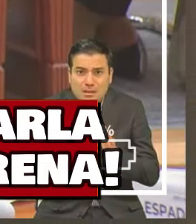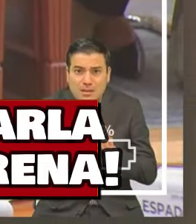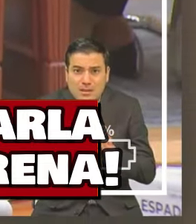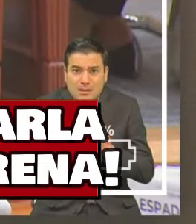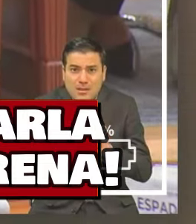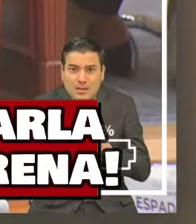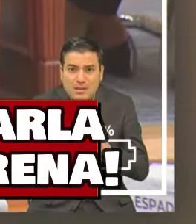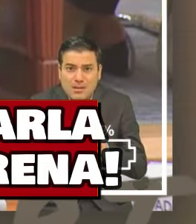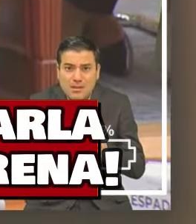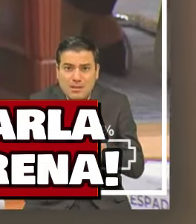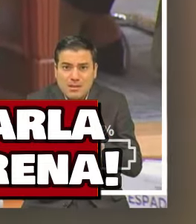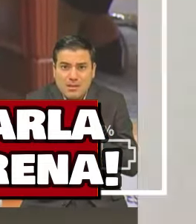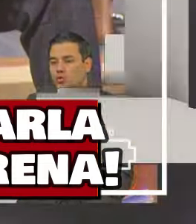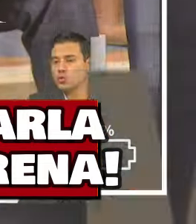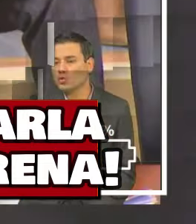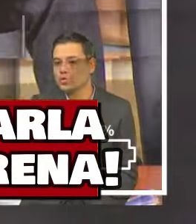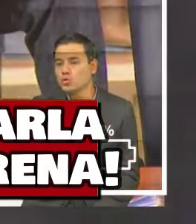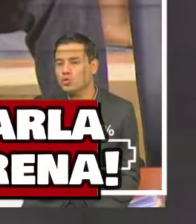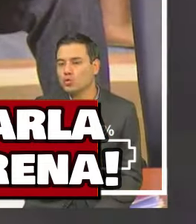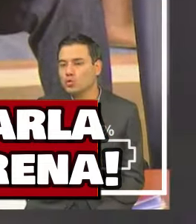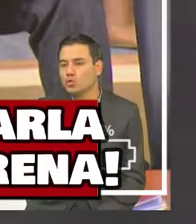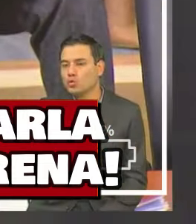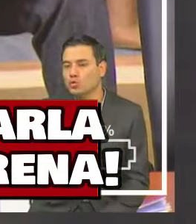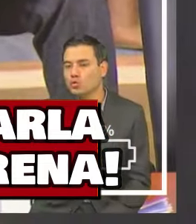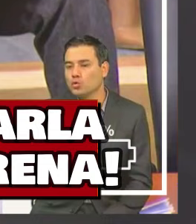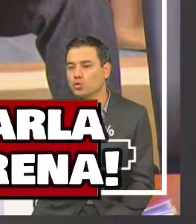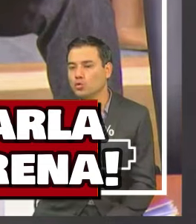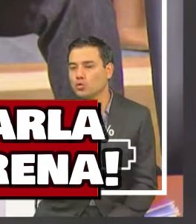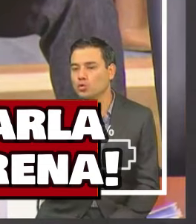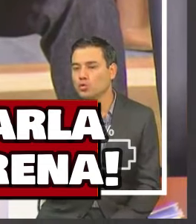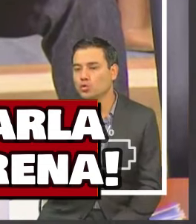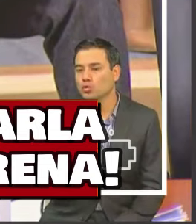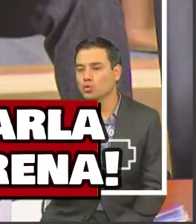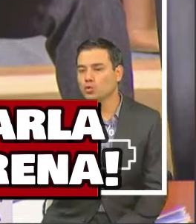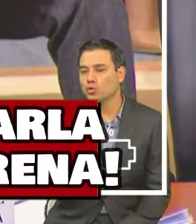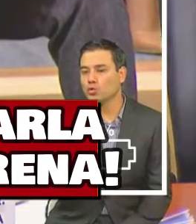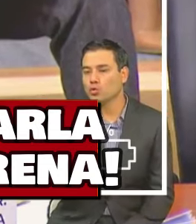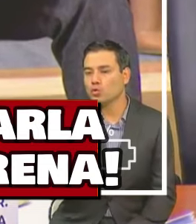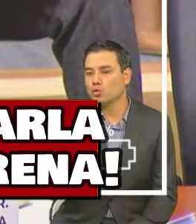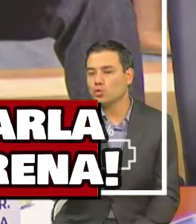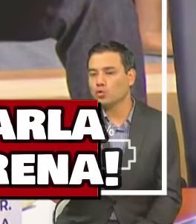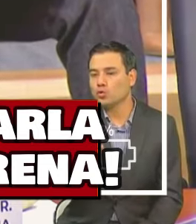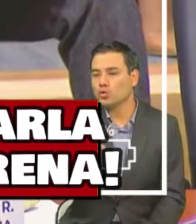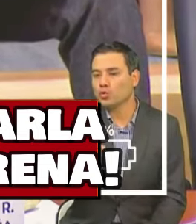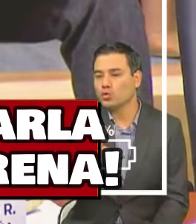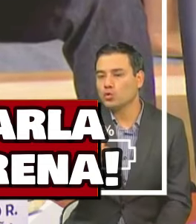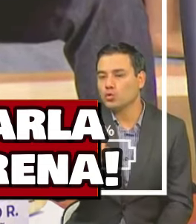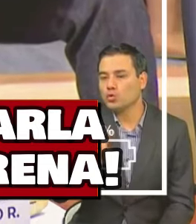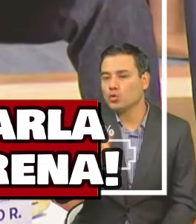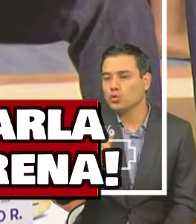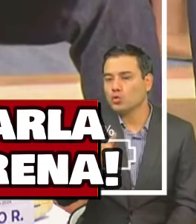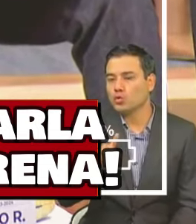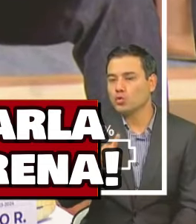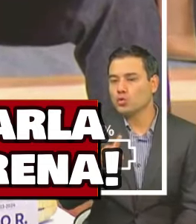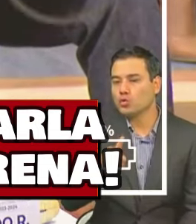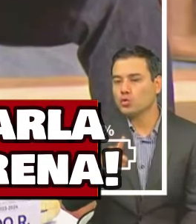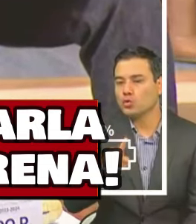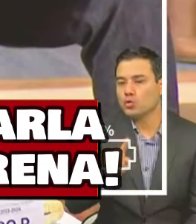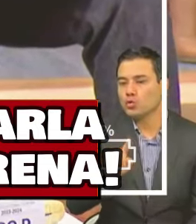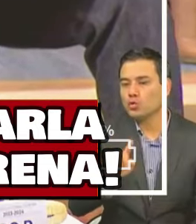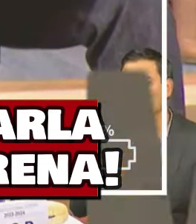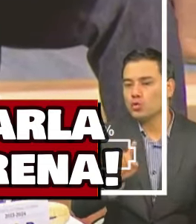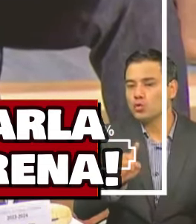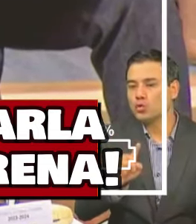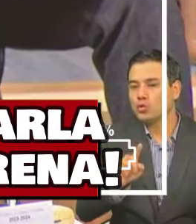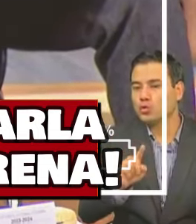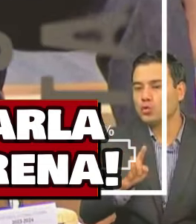presentados, siguiendo el criterio de la sala, lo que llevaría a discutir qué castigo aplicar basándose en su criterio anterior en estos casos. Tras oír